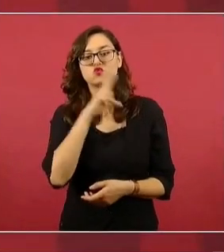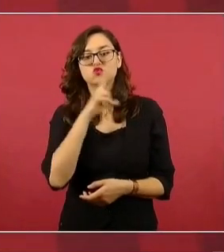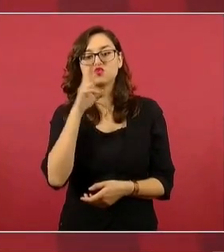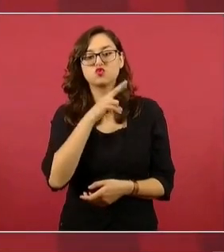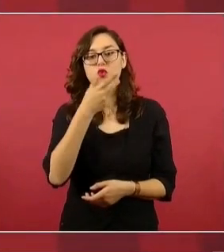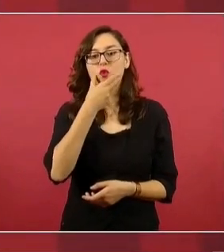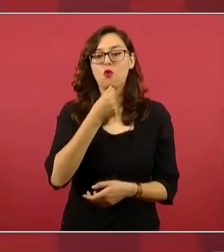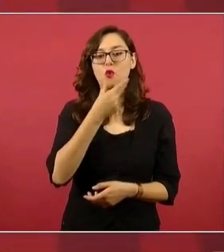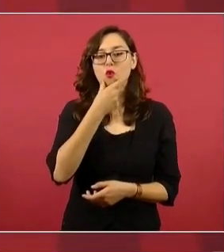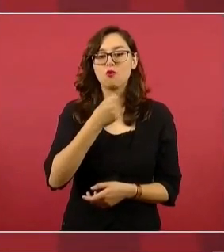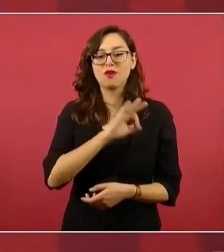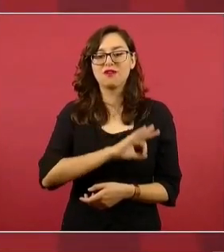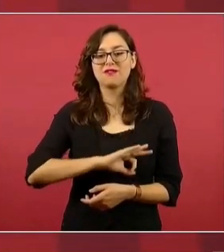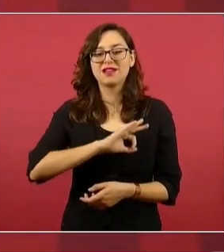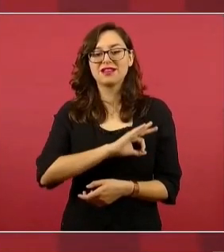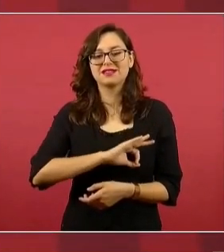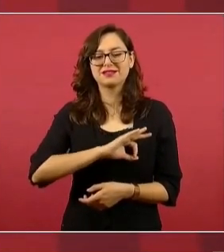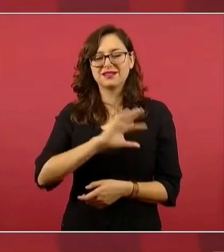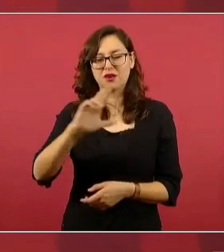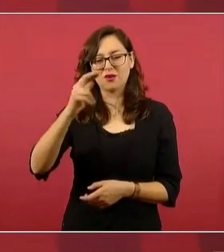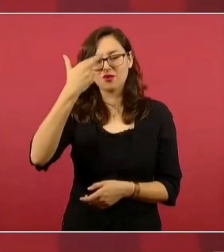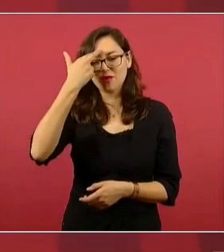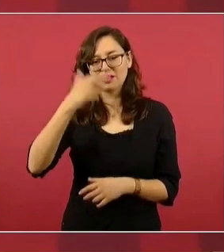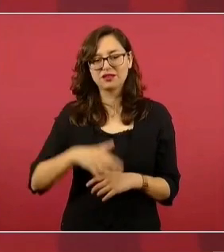Estaba enfermo el zar,